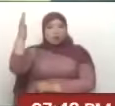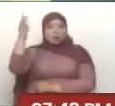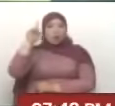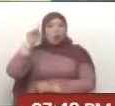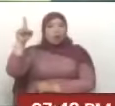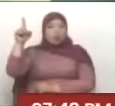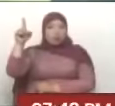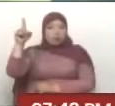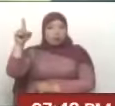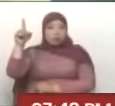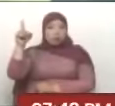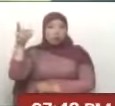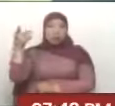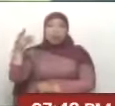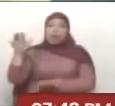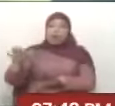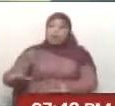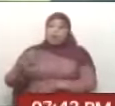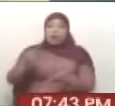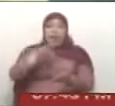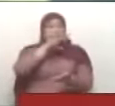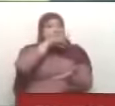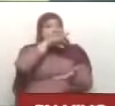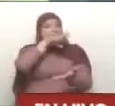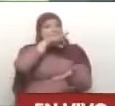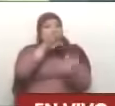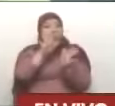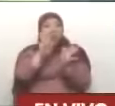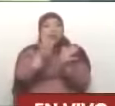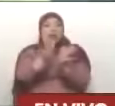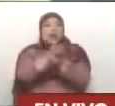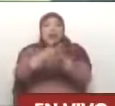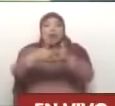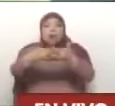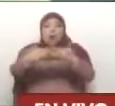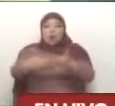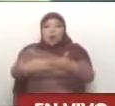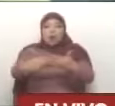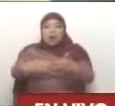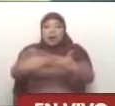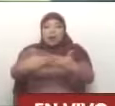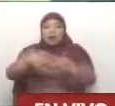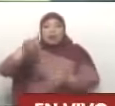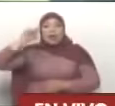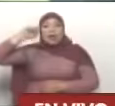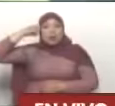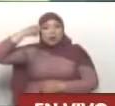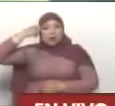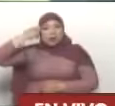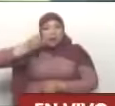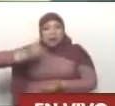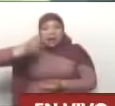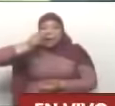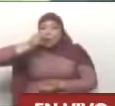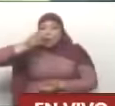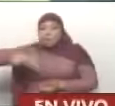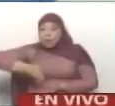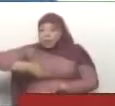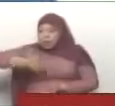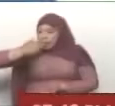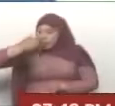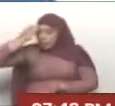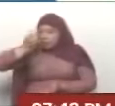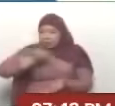a recitar el Corán, a recordar al profeta Mahoma, que no respeten la espiritualidad